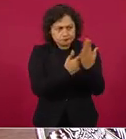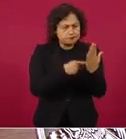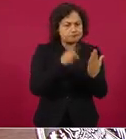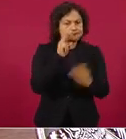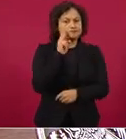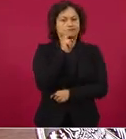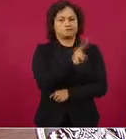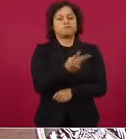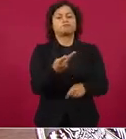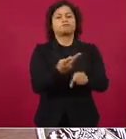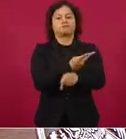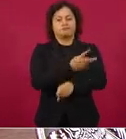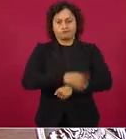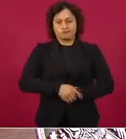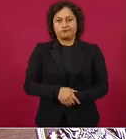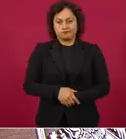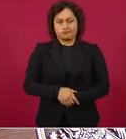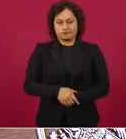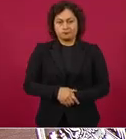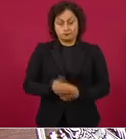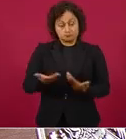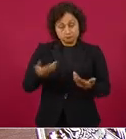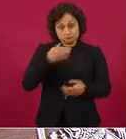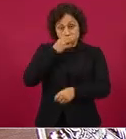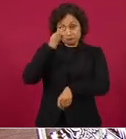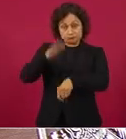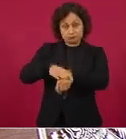cómo está la situación. Sí. Te ofrezco eso.